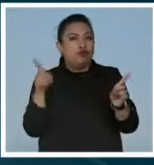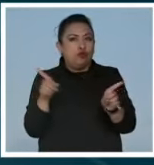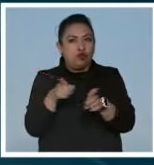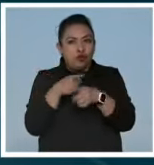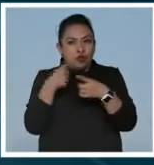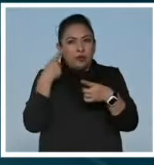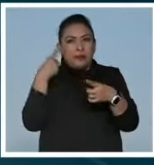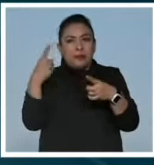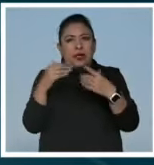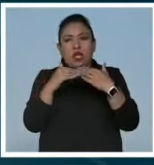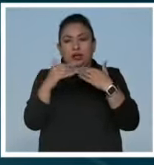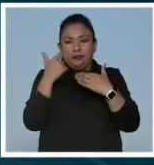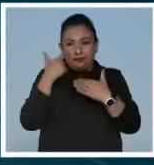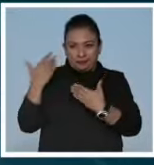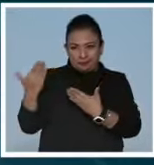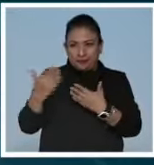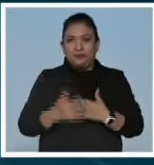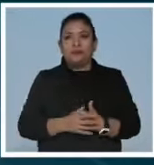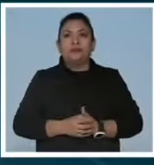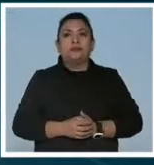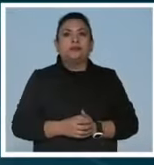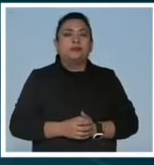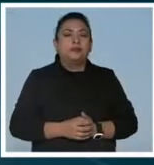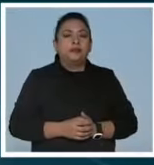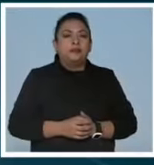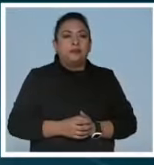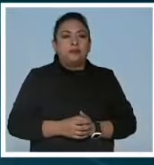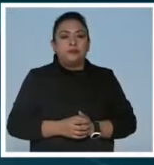desafía horizontes. Veamos por qué.